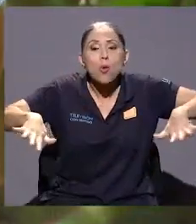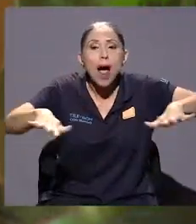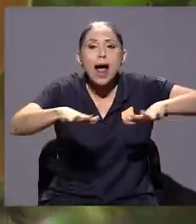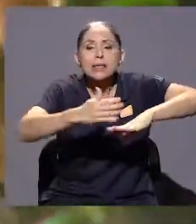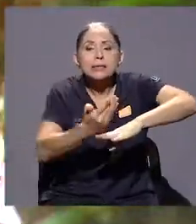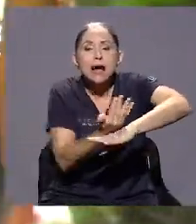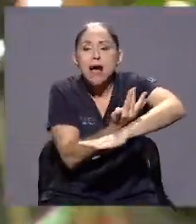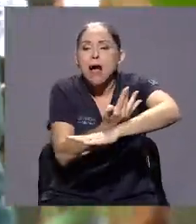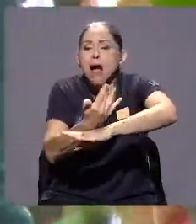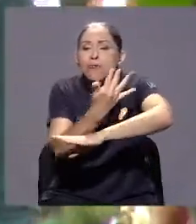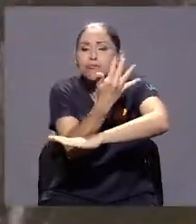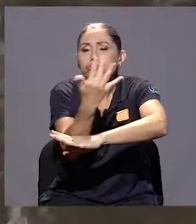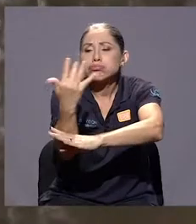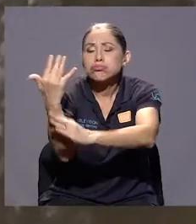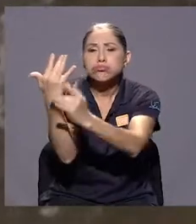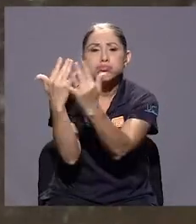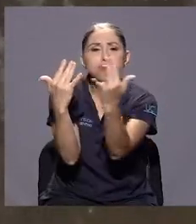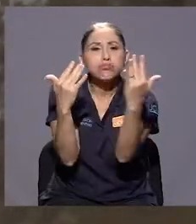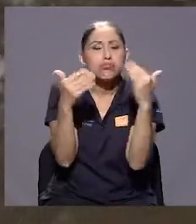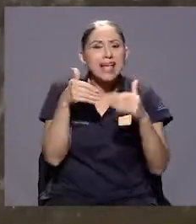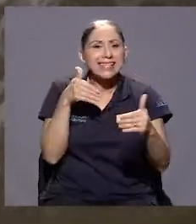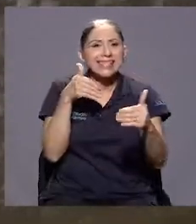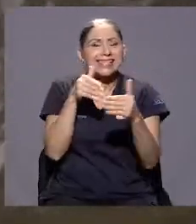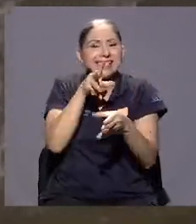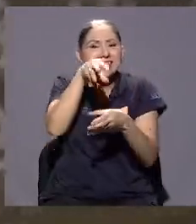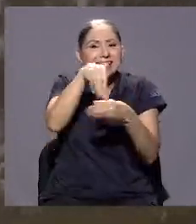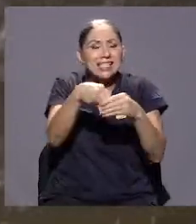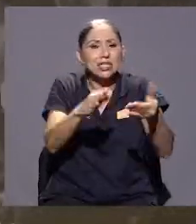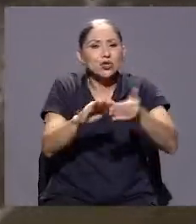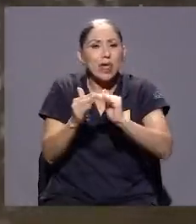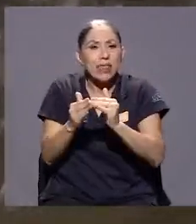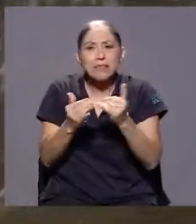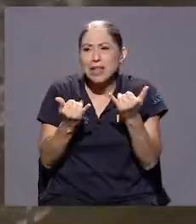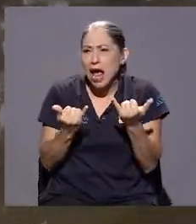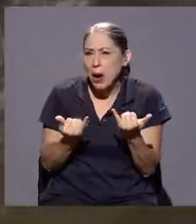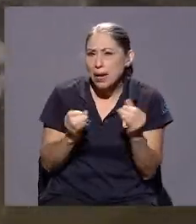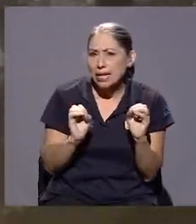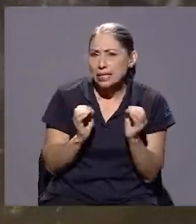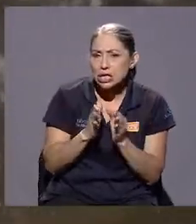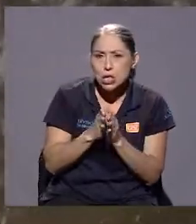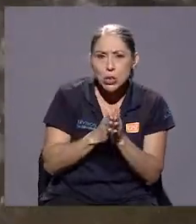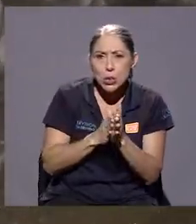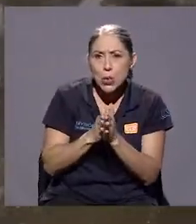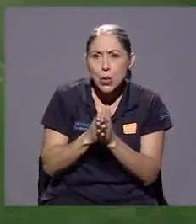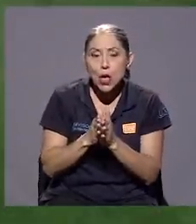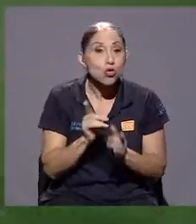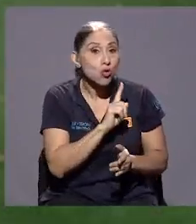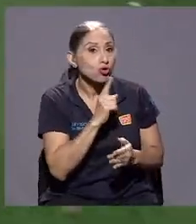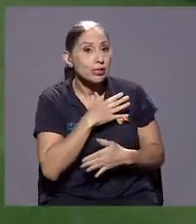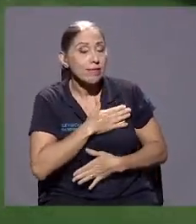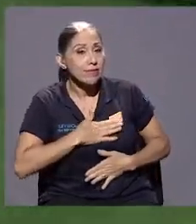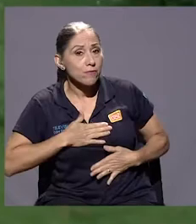están no sé si la palabra sería aprovechando pero digamos nos está disfrutando disfrutando